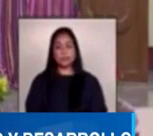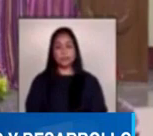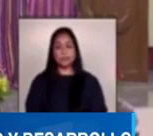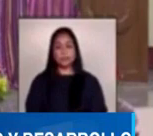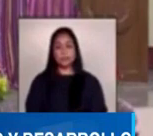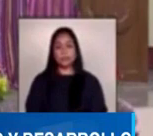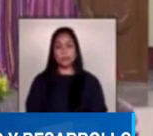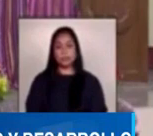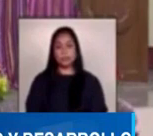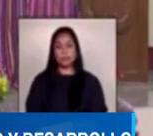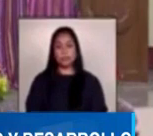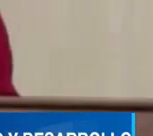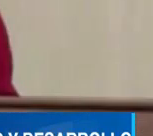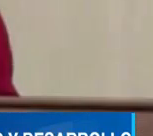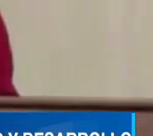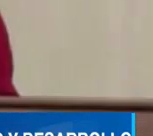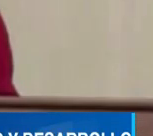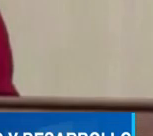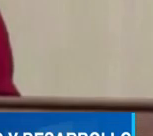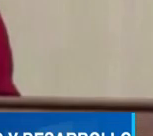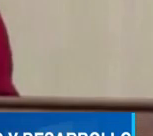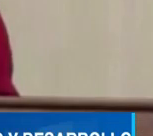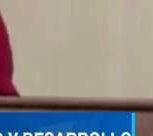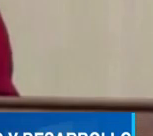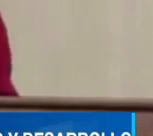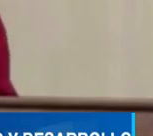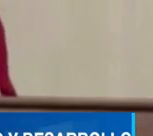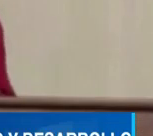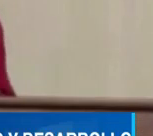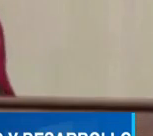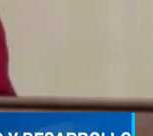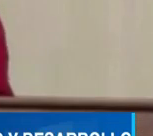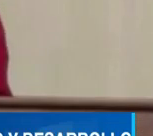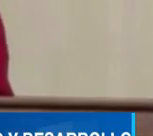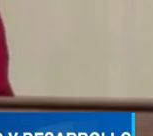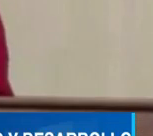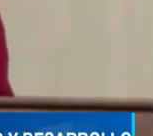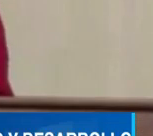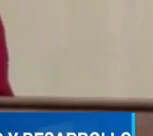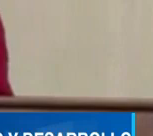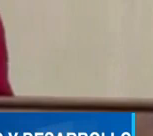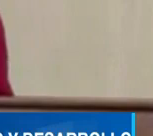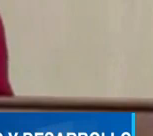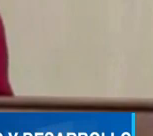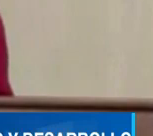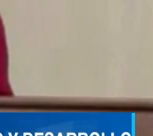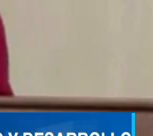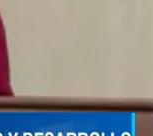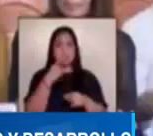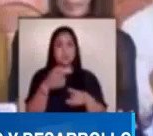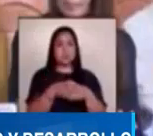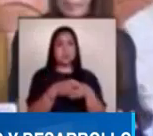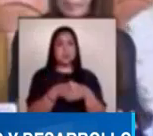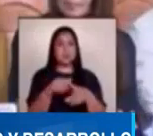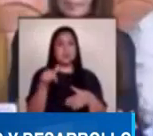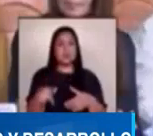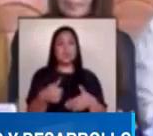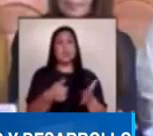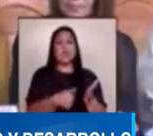haciéndolo no como un gobierno que viene a decirles no se preocupen yo les voy a dar ustedes quédense